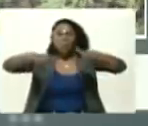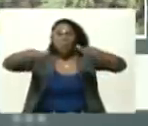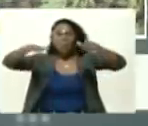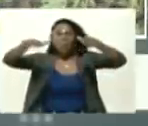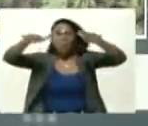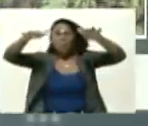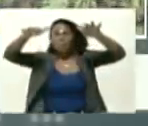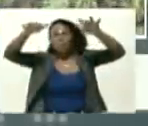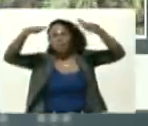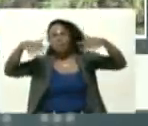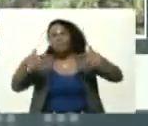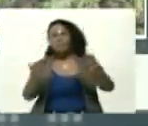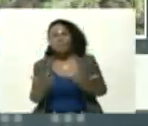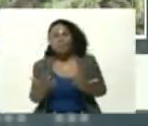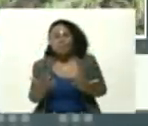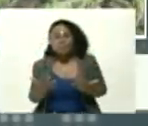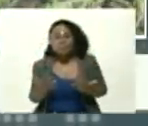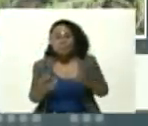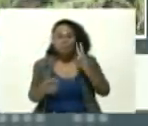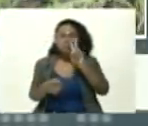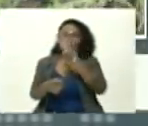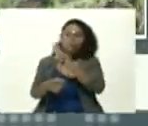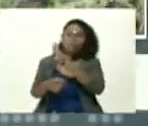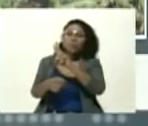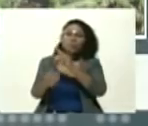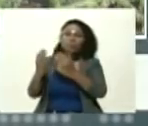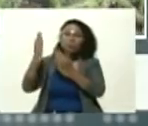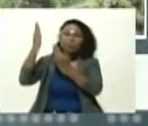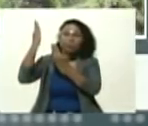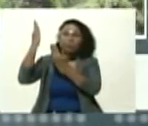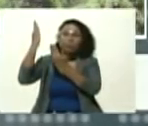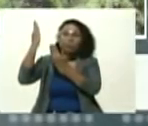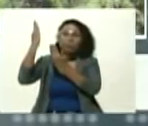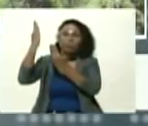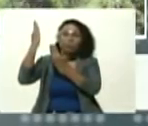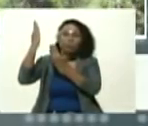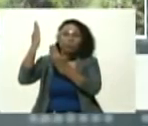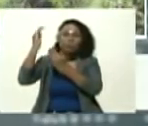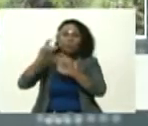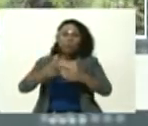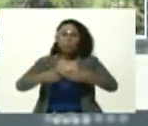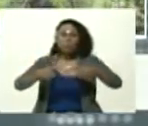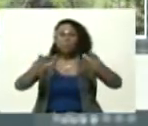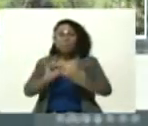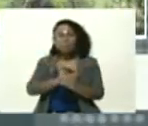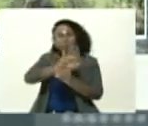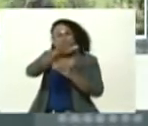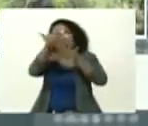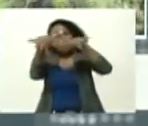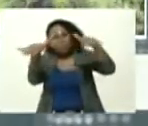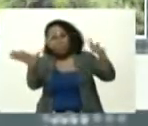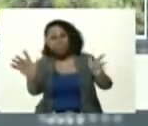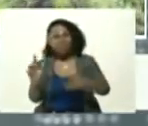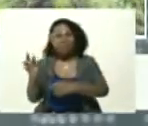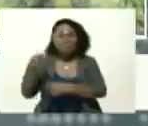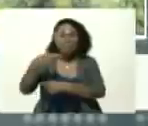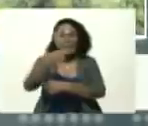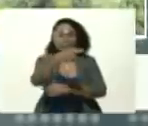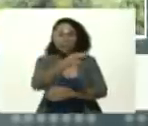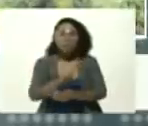y hemos visto el crecimiento y desbordamiento del río Neverí